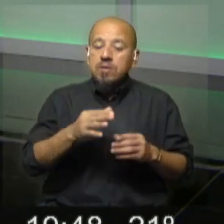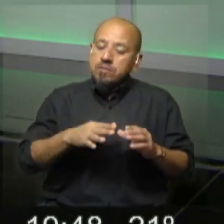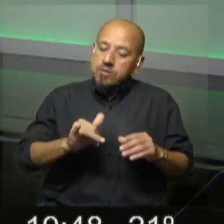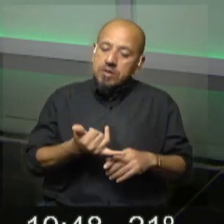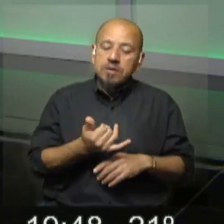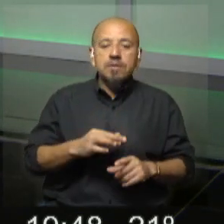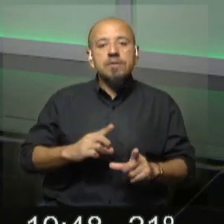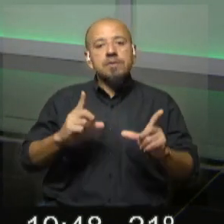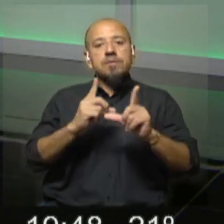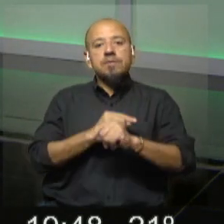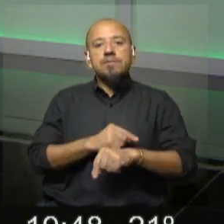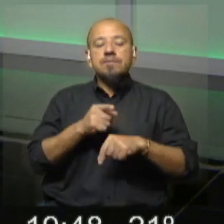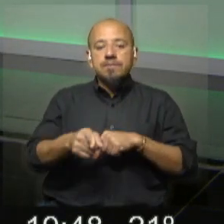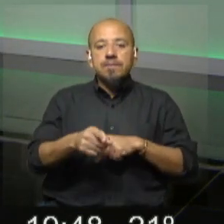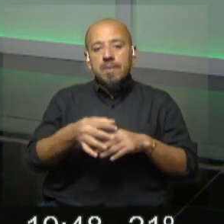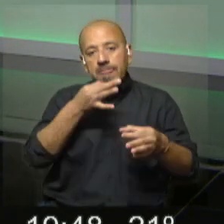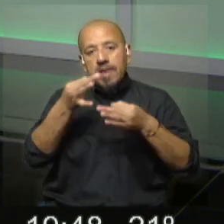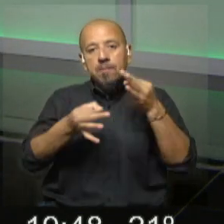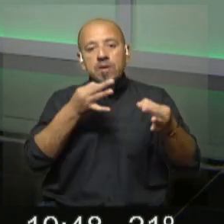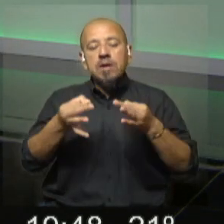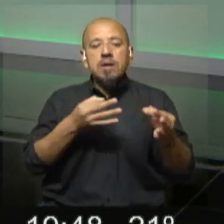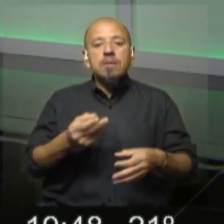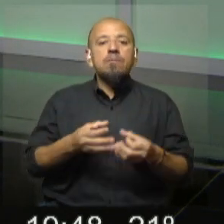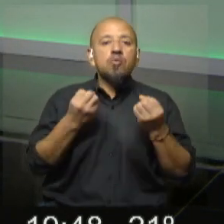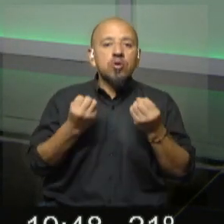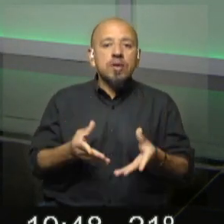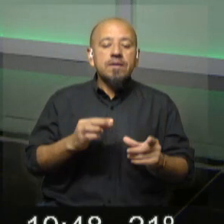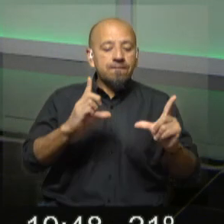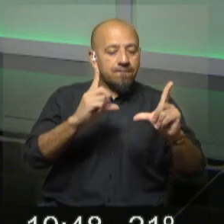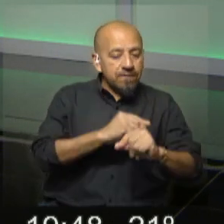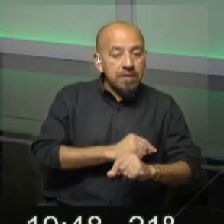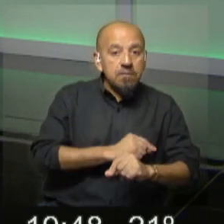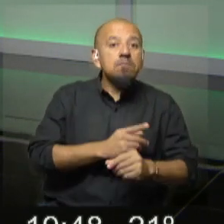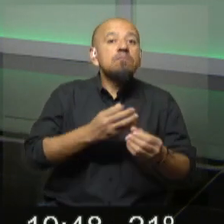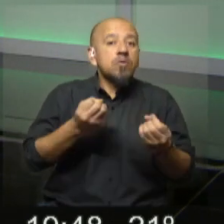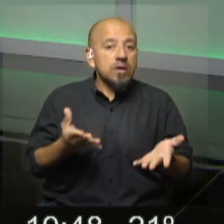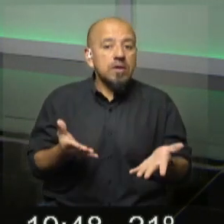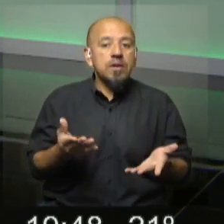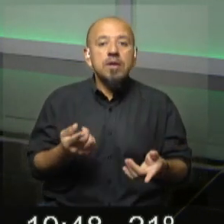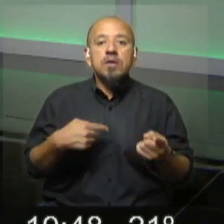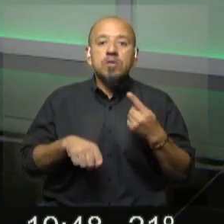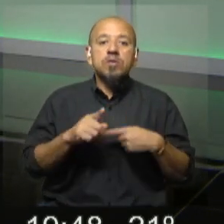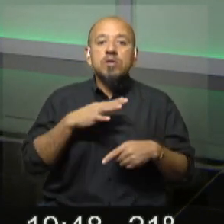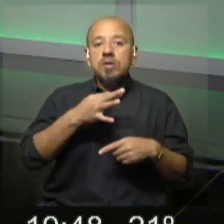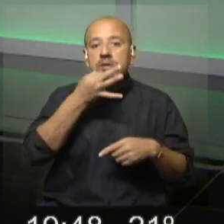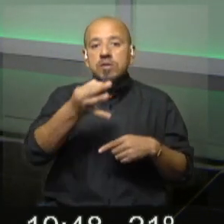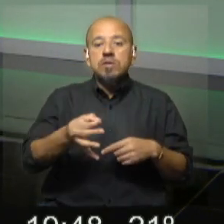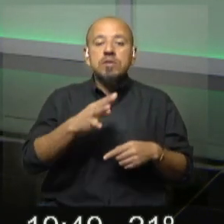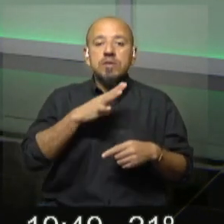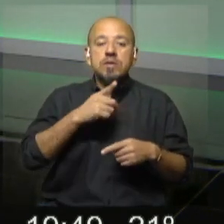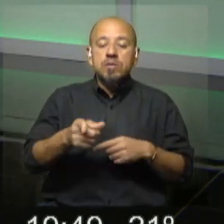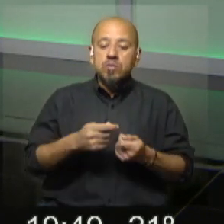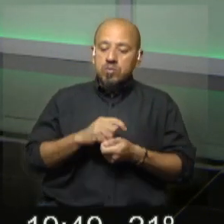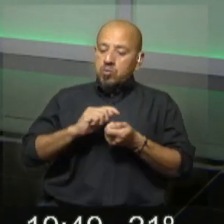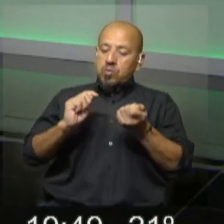y allí dan distintas razones por las cuales esto sucede, principalmente lo que señalan es que hubo un